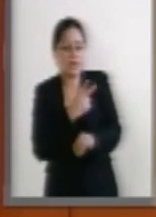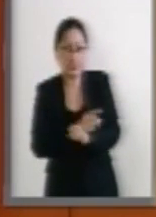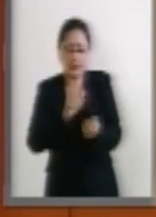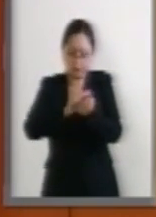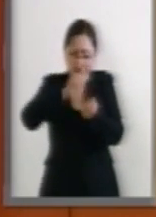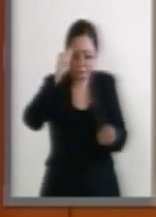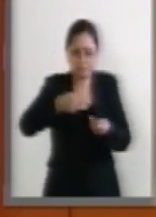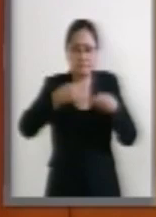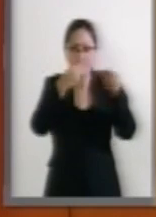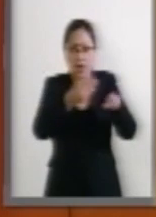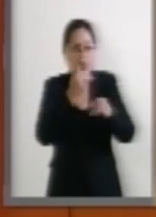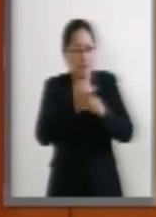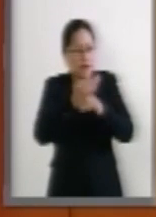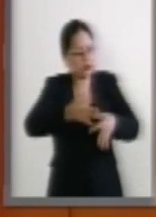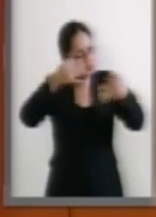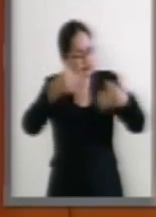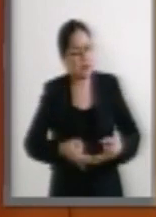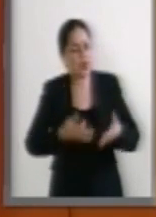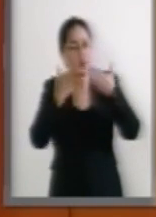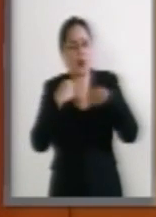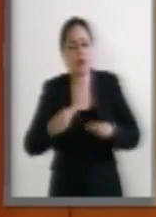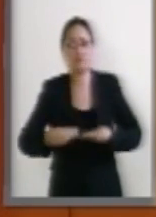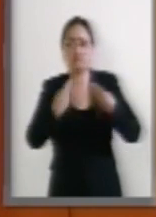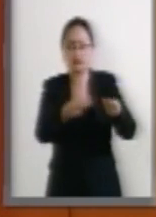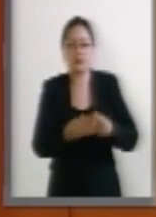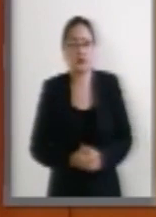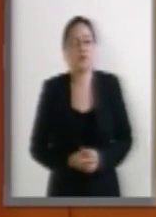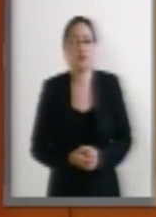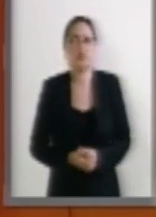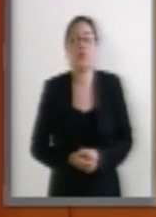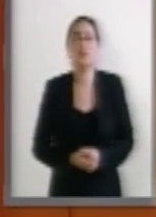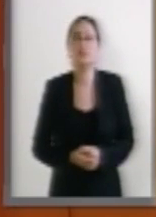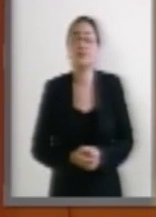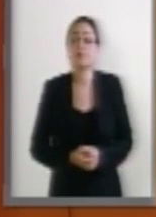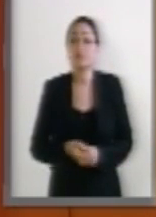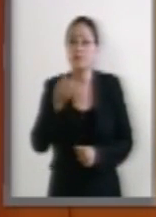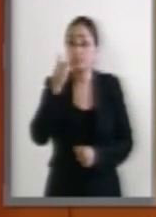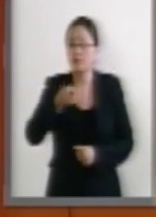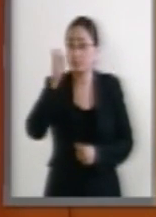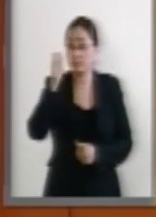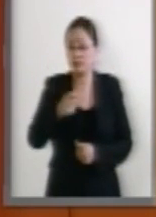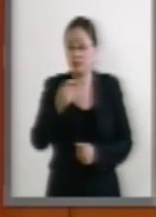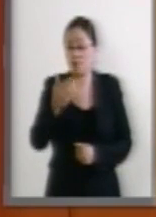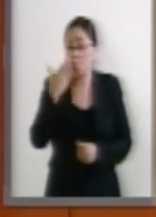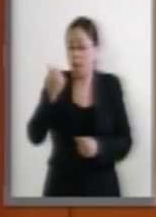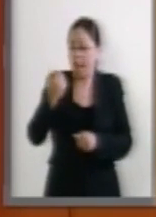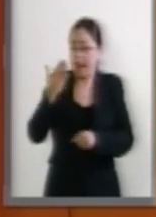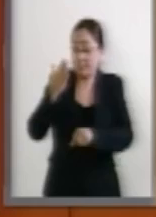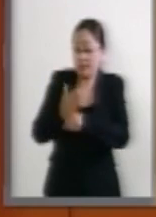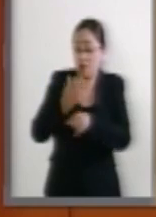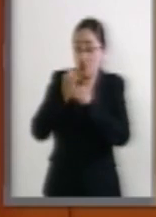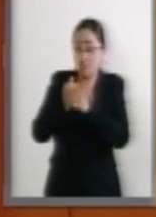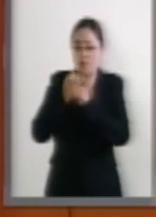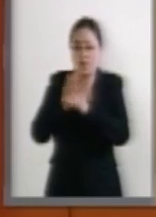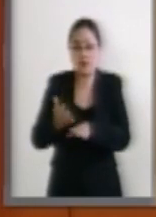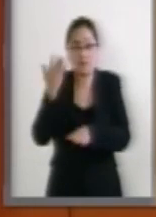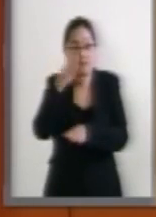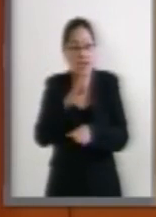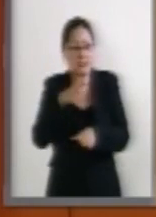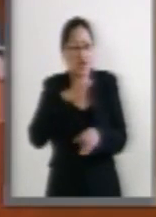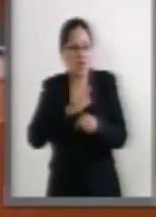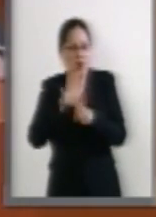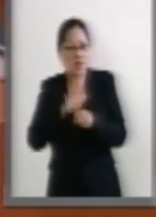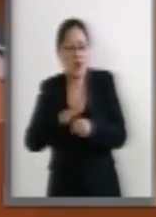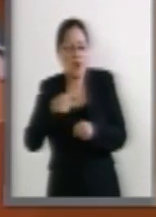Cabe aclarar que con esta propuesta no se sanciona la entrega de información falsa cuando la conducta no sea